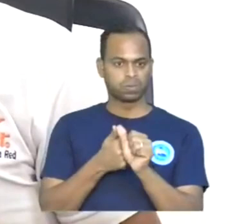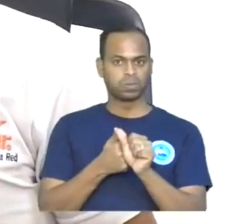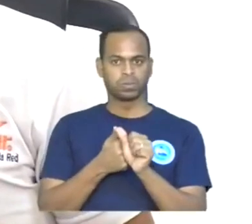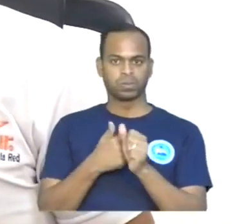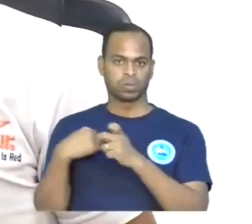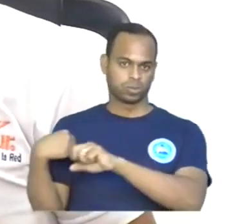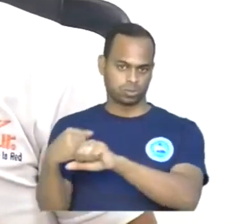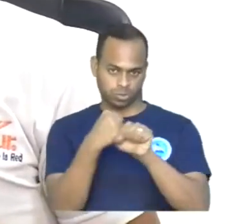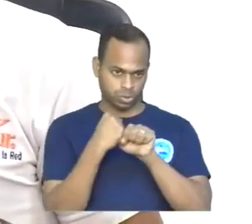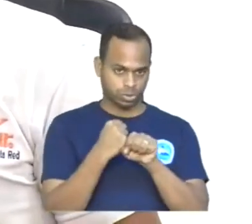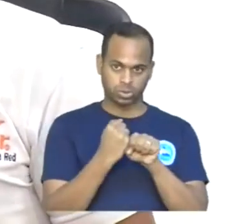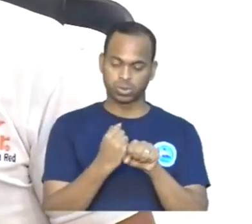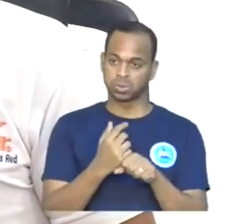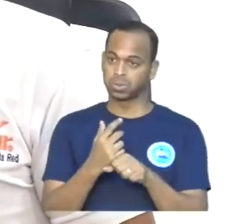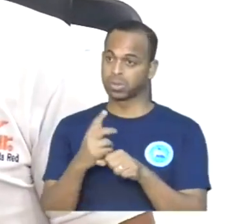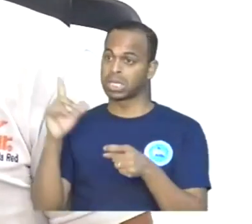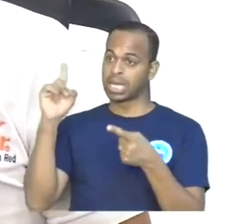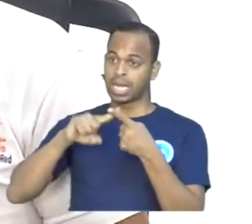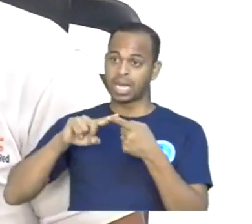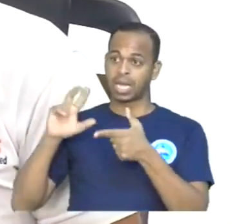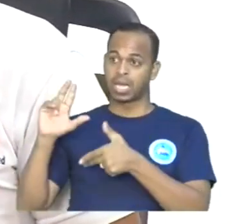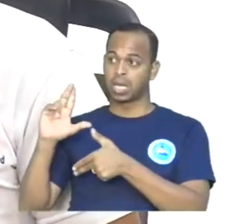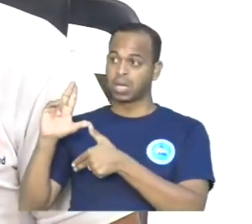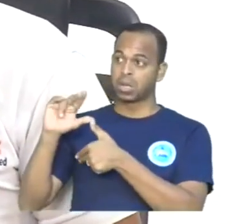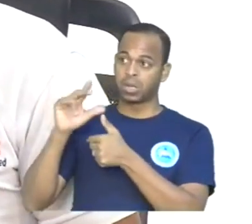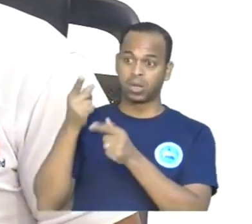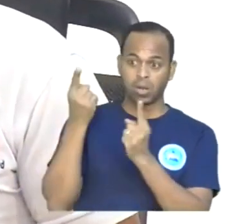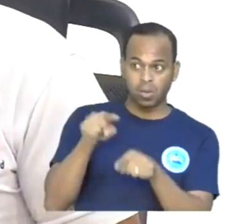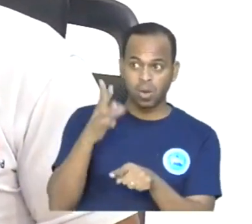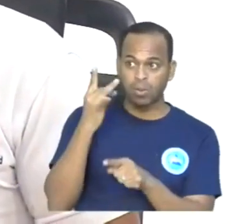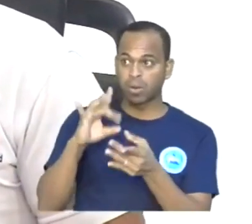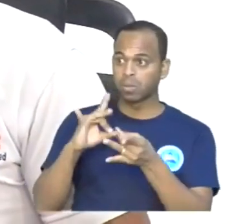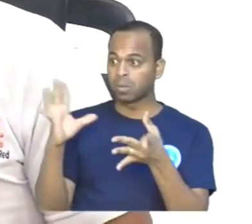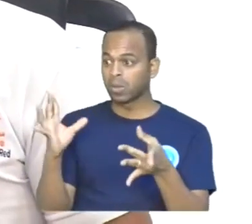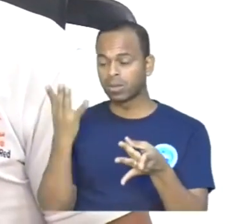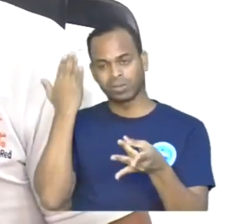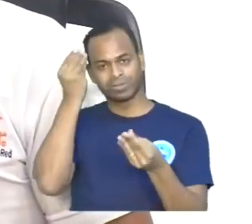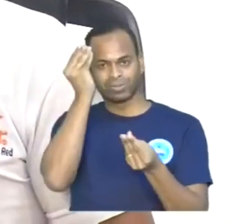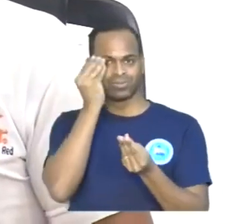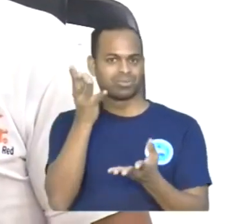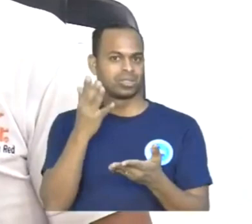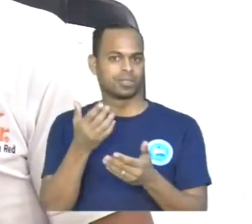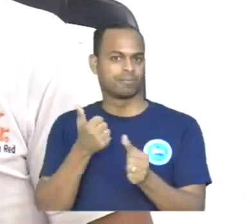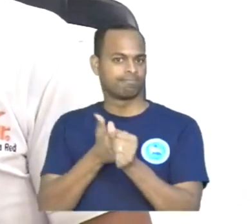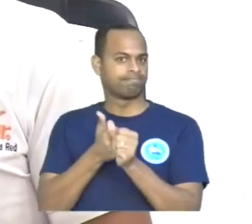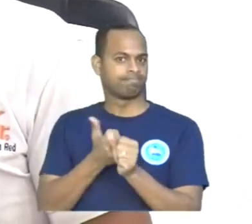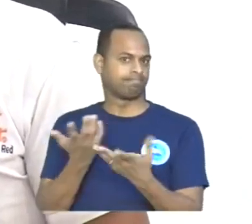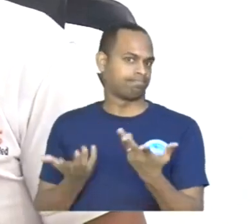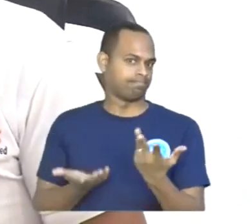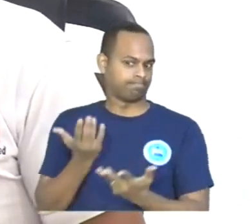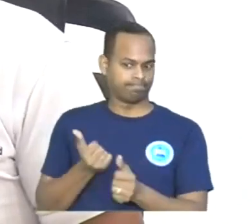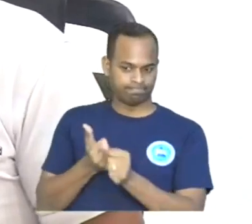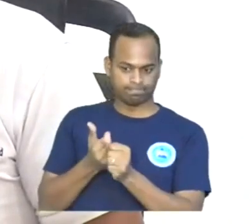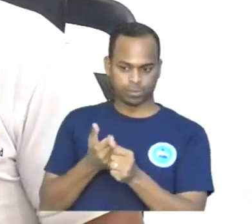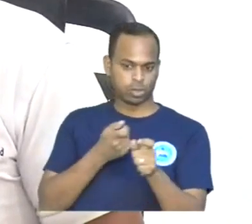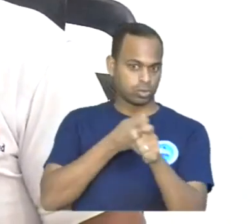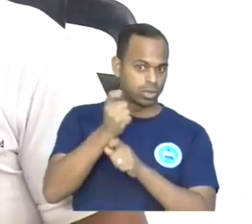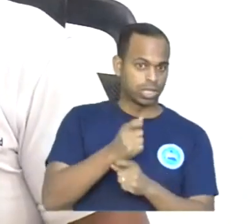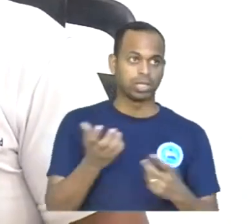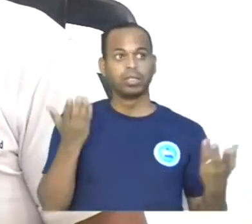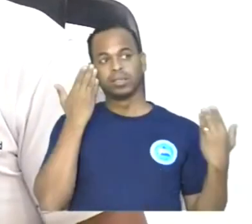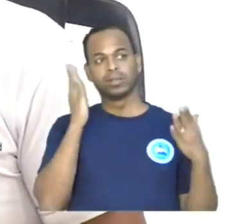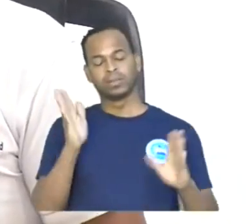propias protecciones, hasta que no se determine cuál es la causa real de por la cual está afuera, no le podemos decir el daño per se que